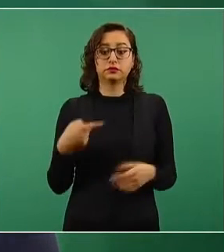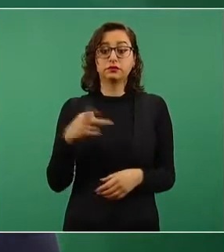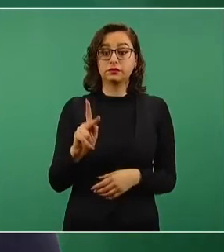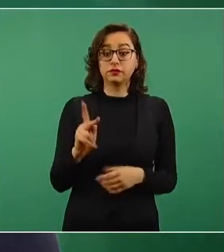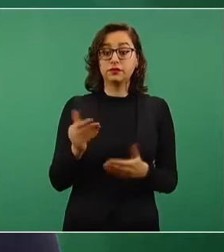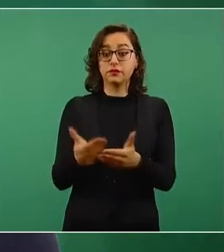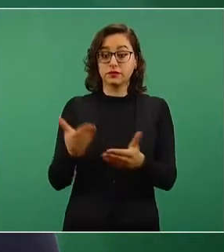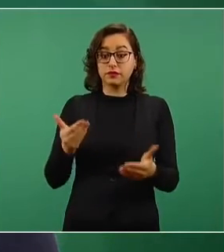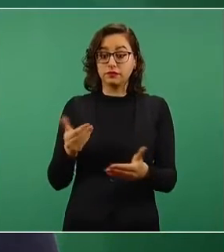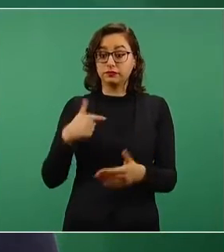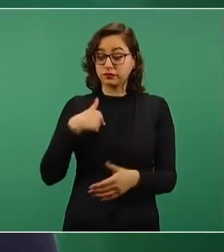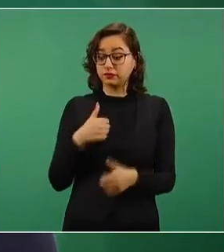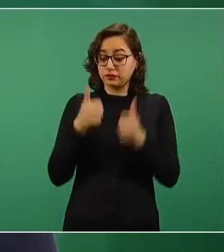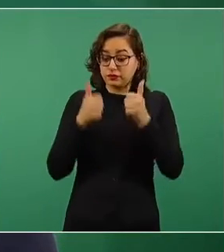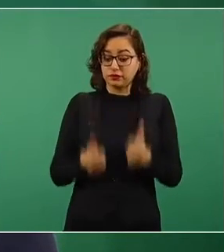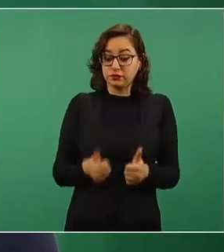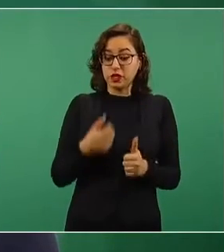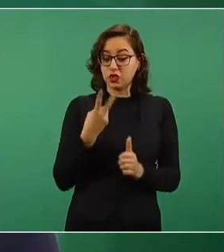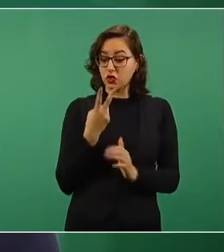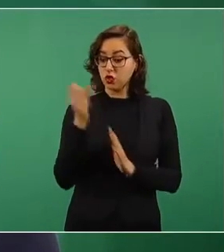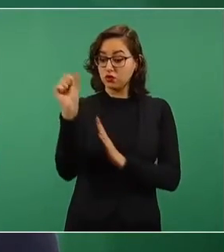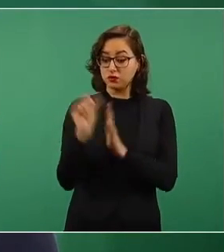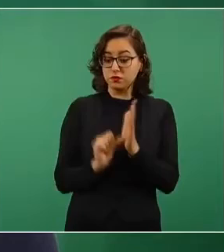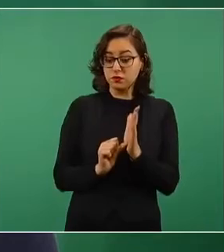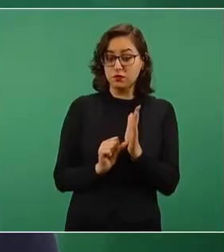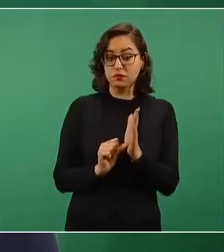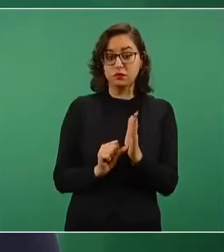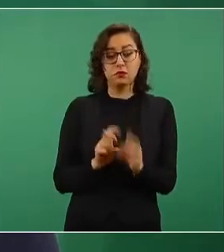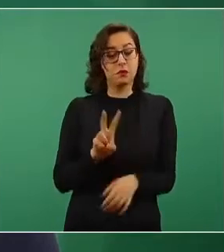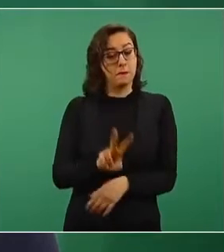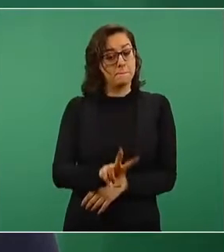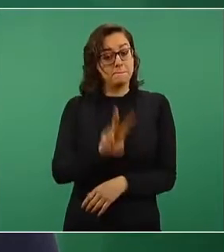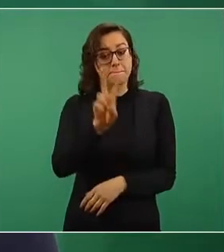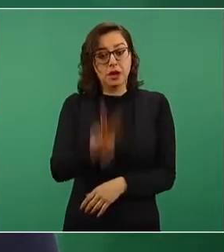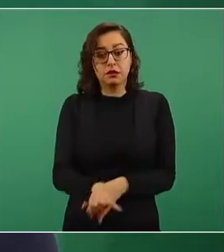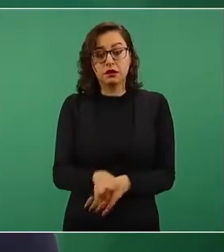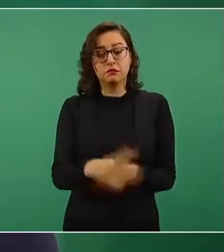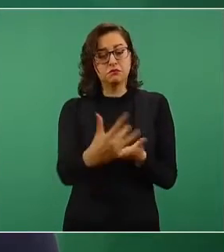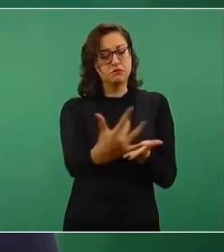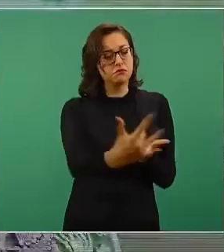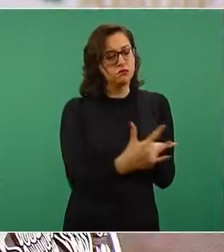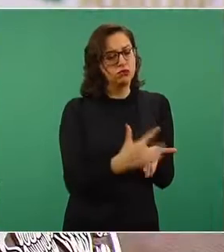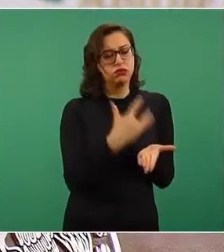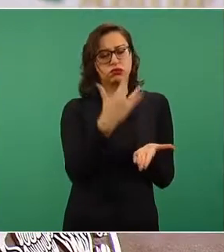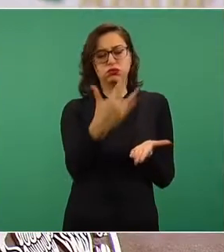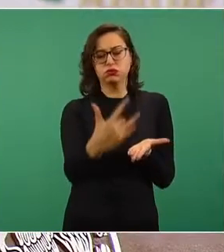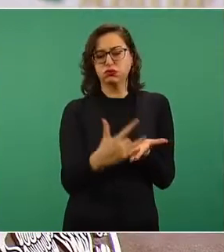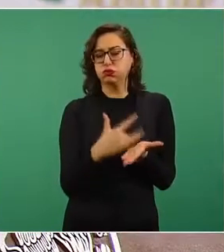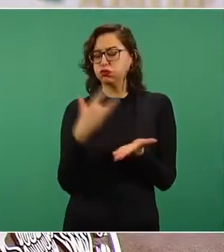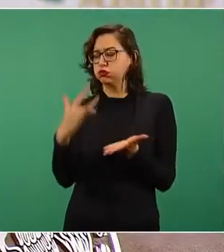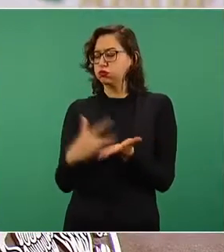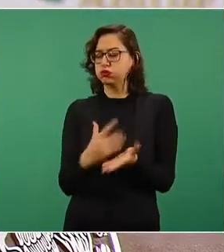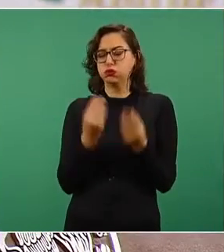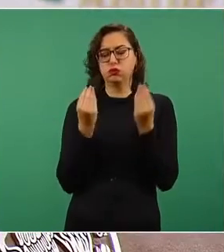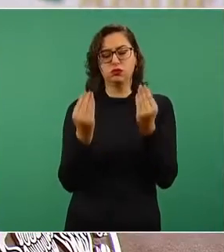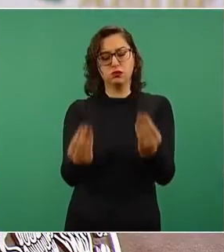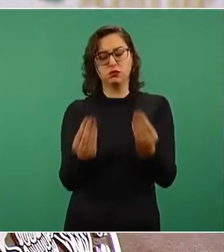estar acá en México, he recibido muchísima solidaridad del pueblo